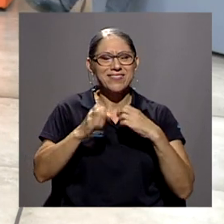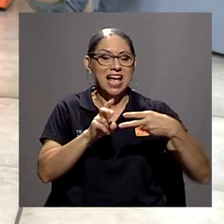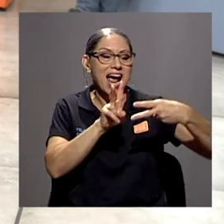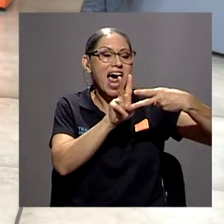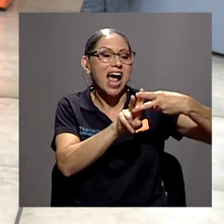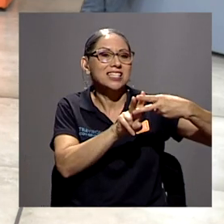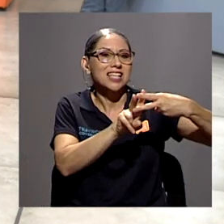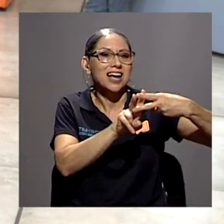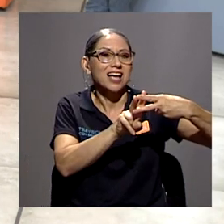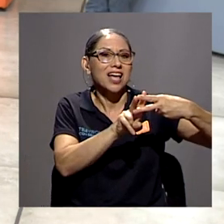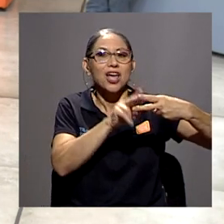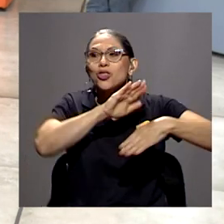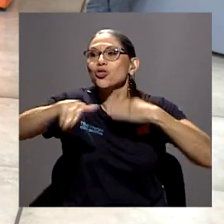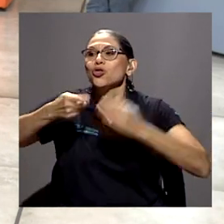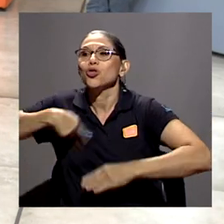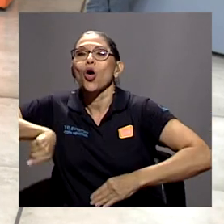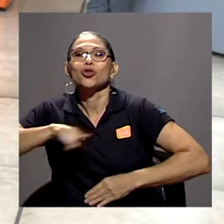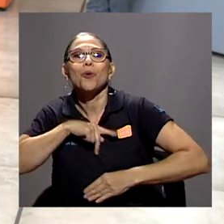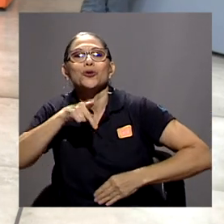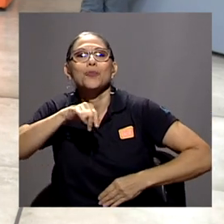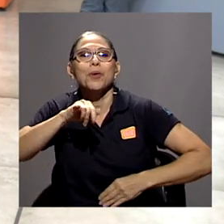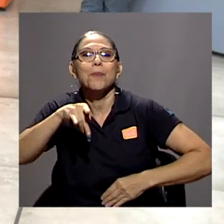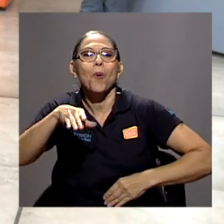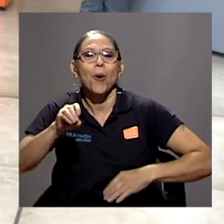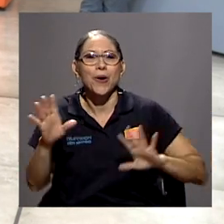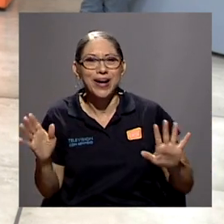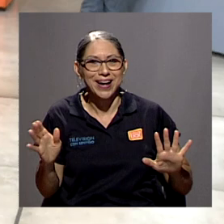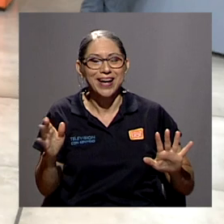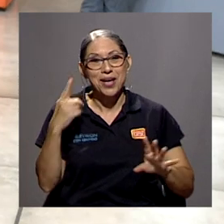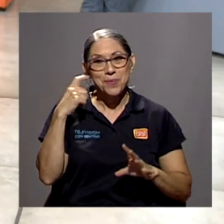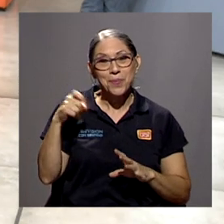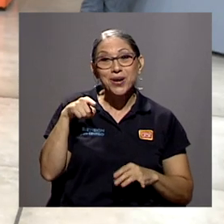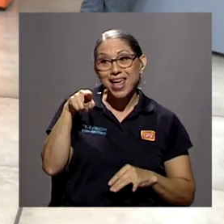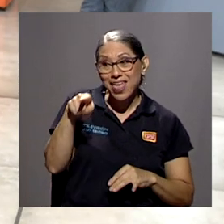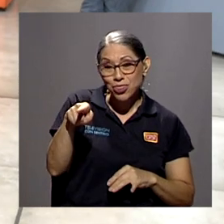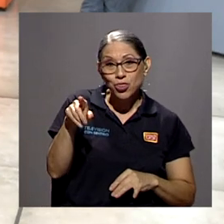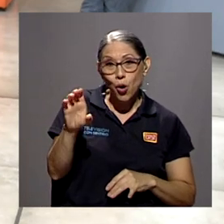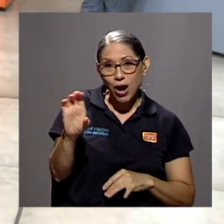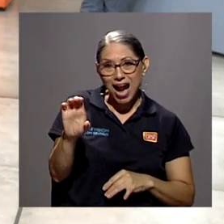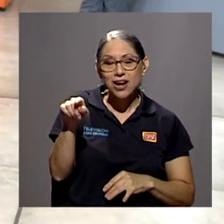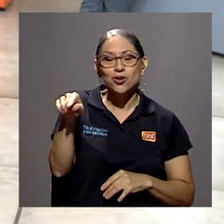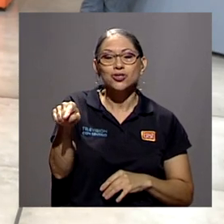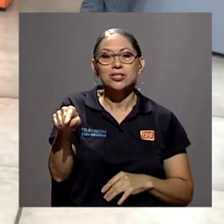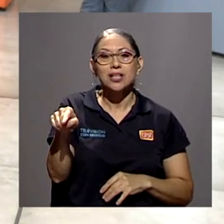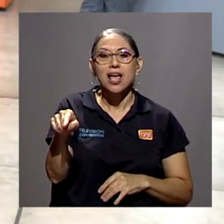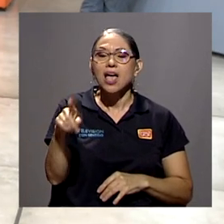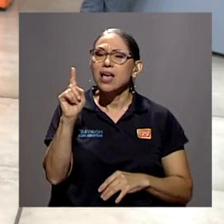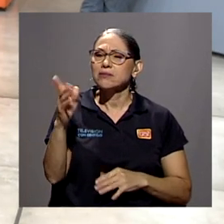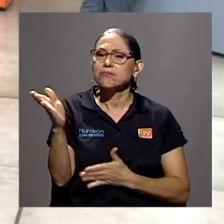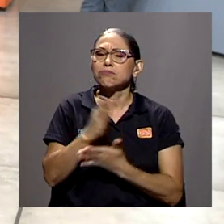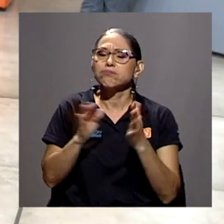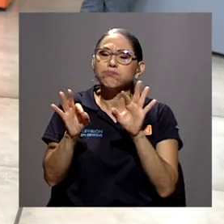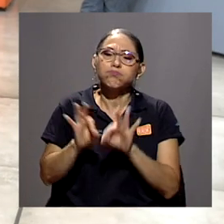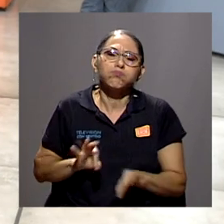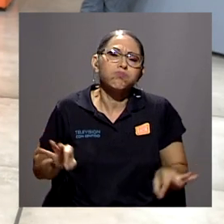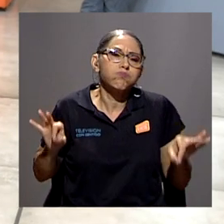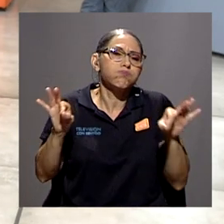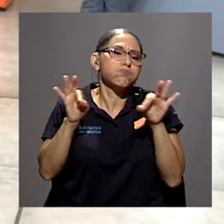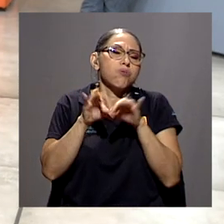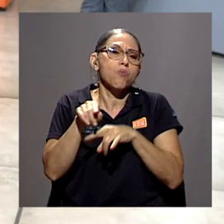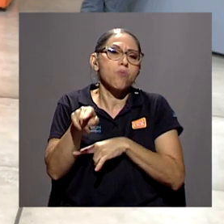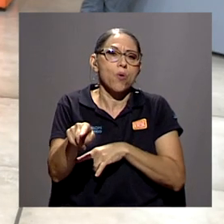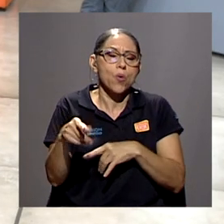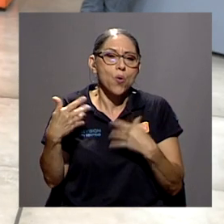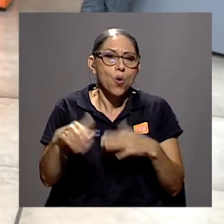era todos somos tipo porque porque don don carlos es un eje fundamental en esto y ha sido creo